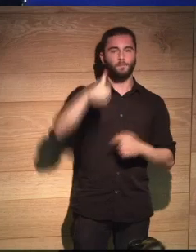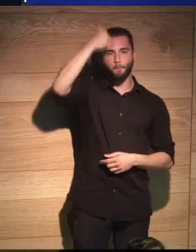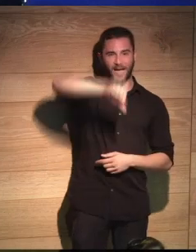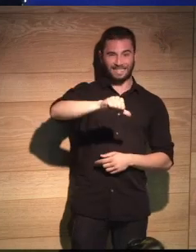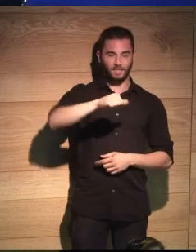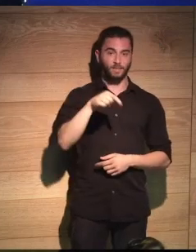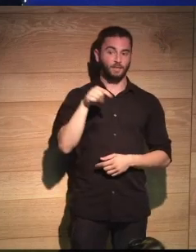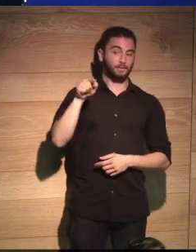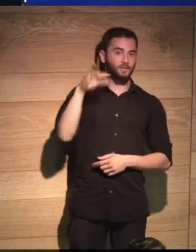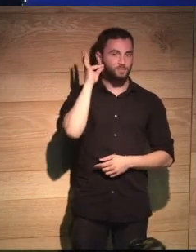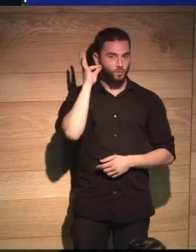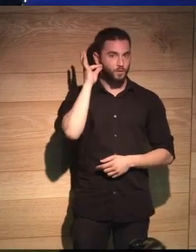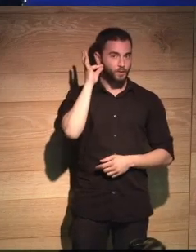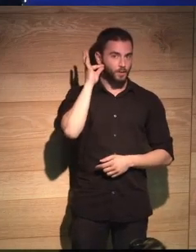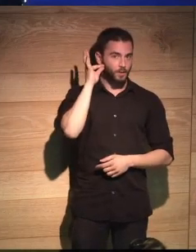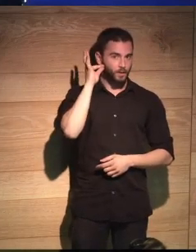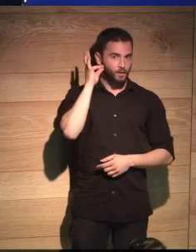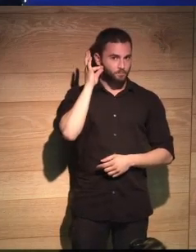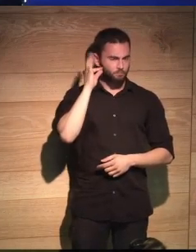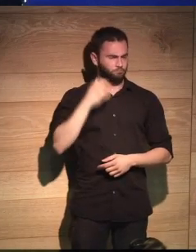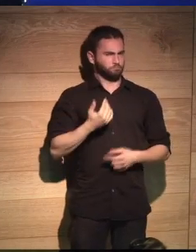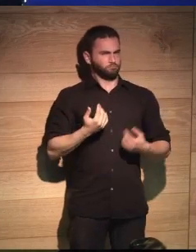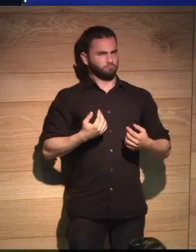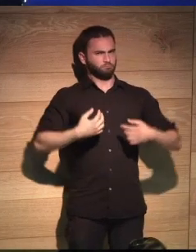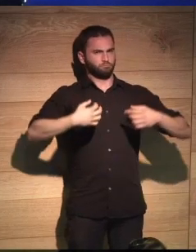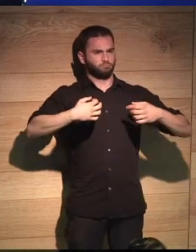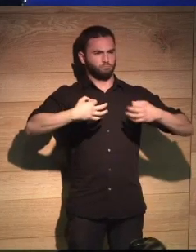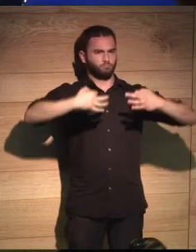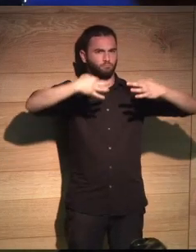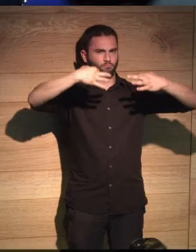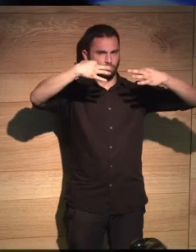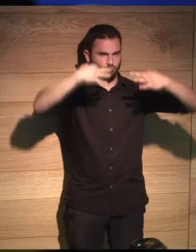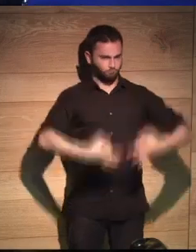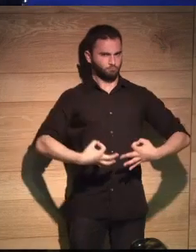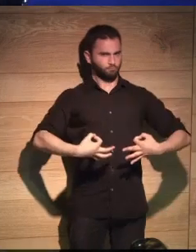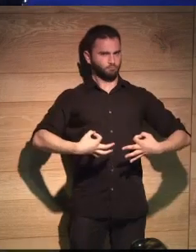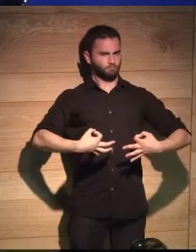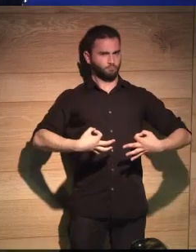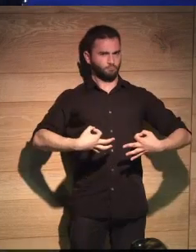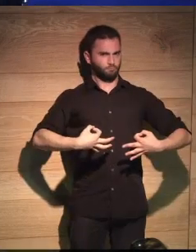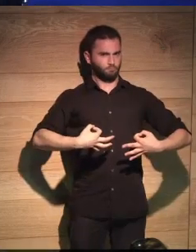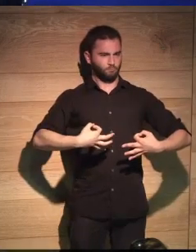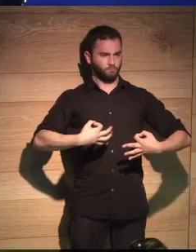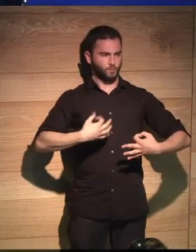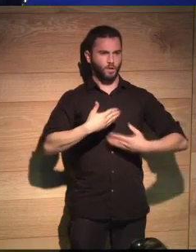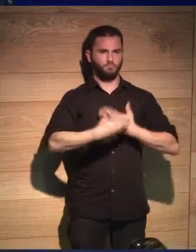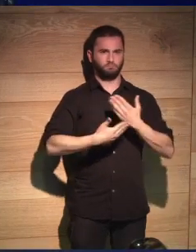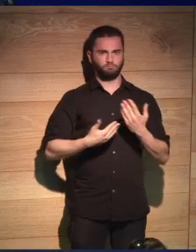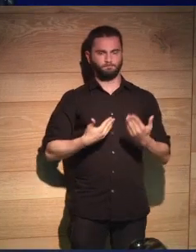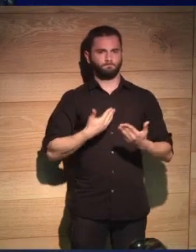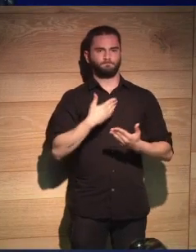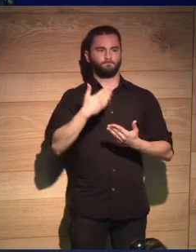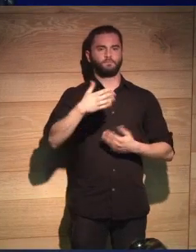ve a esta mujer recia, baja, recia, resuelta,